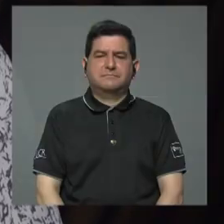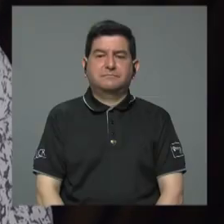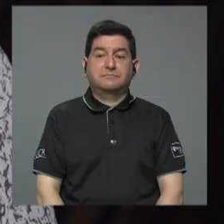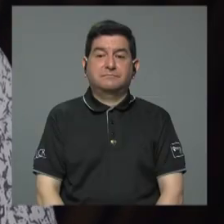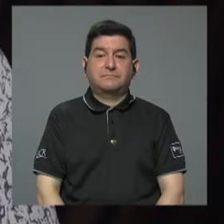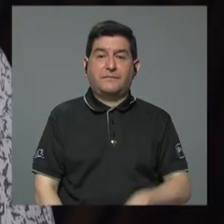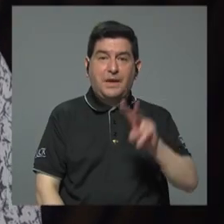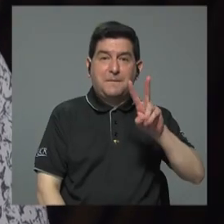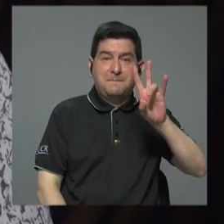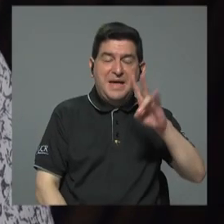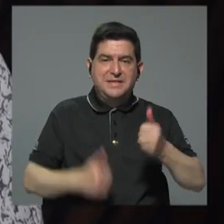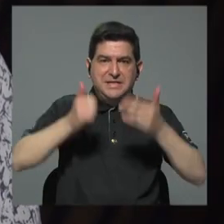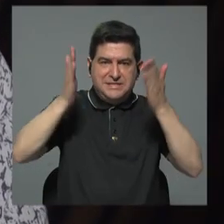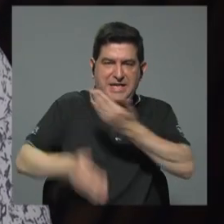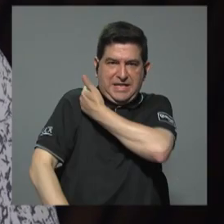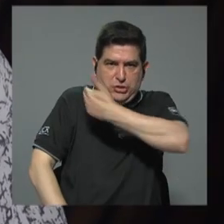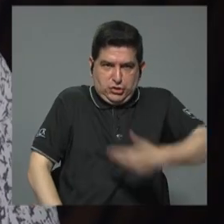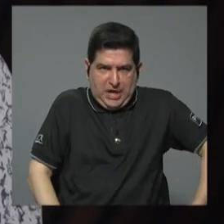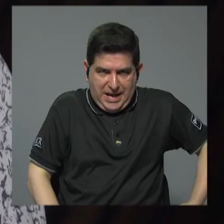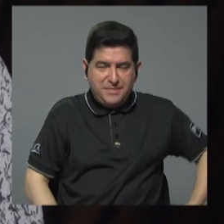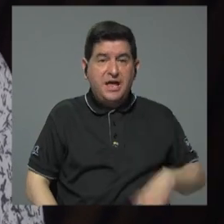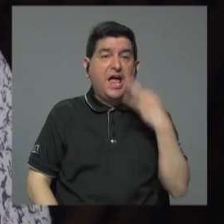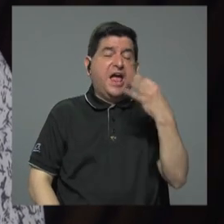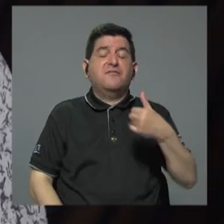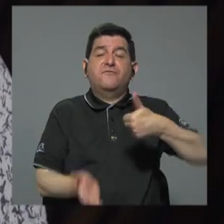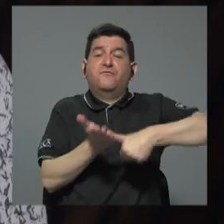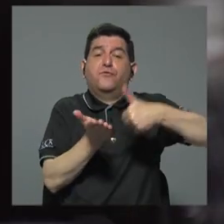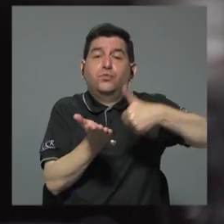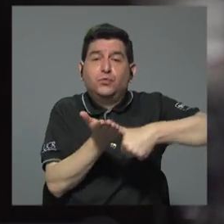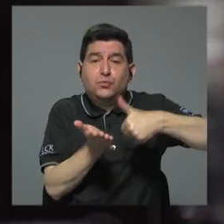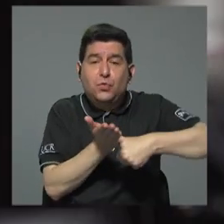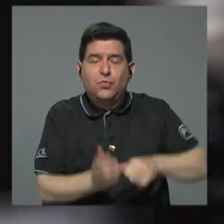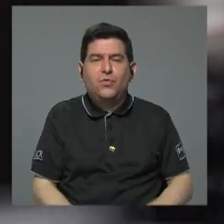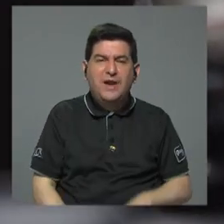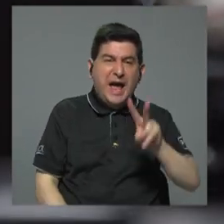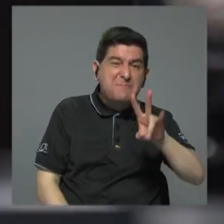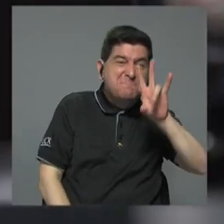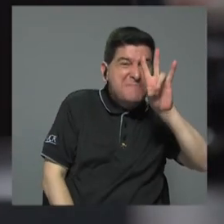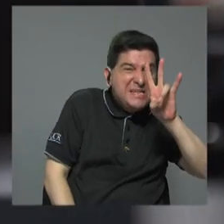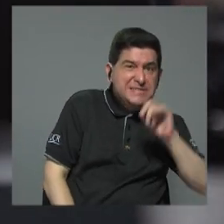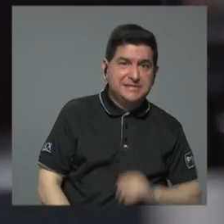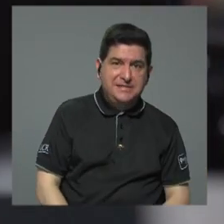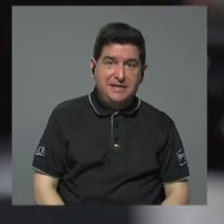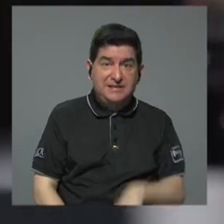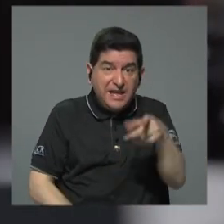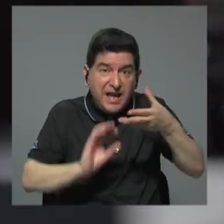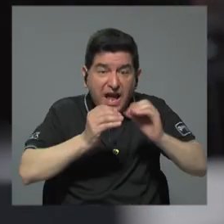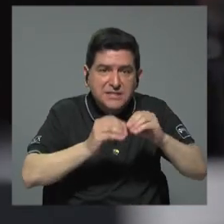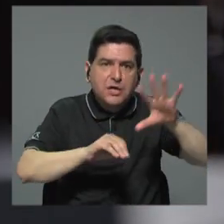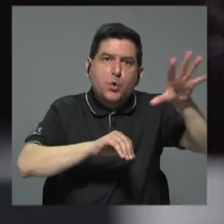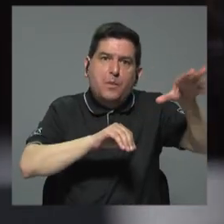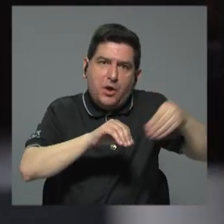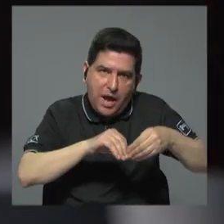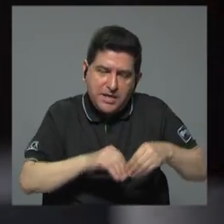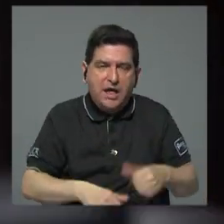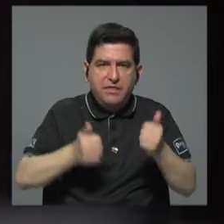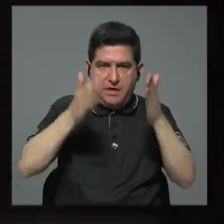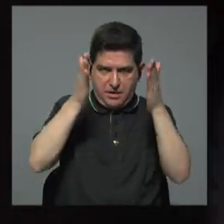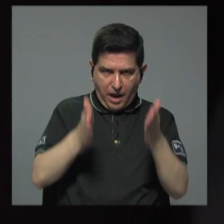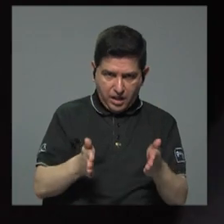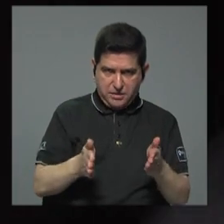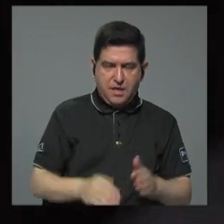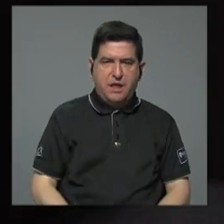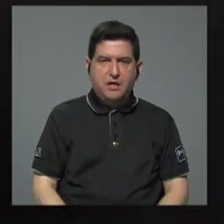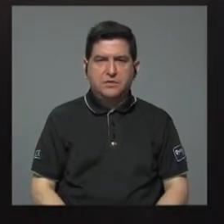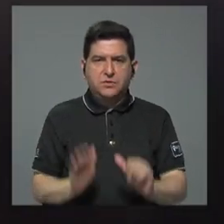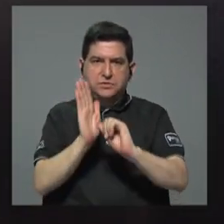...27 candidatos y candidatas a la presidencia en las próximas elecciones. ¡27! Y a esa cifra tenemos que sumarle las candidaturas